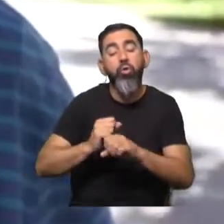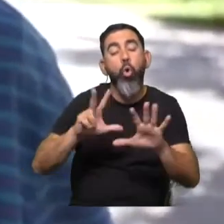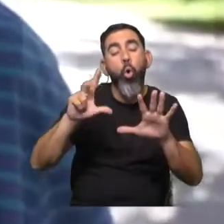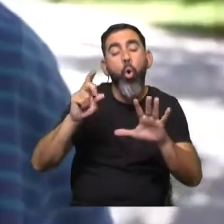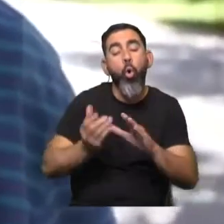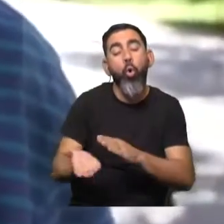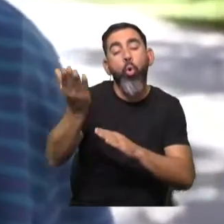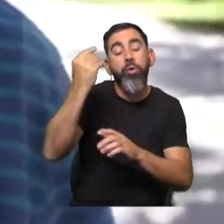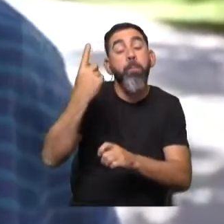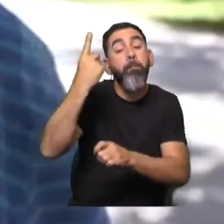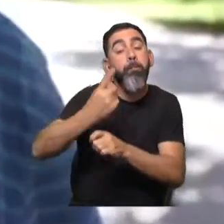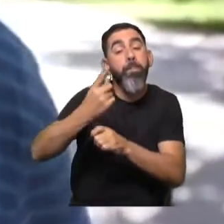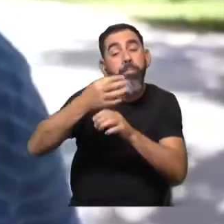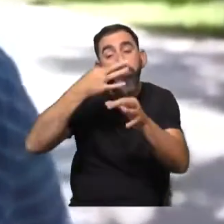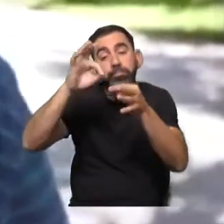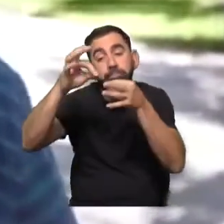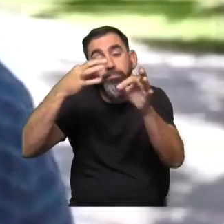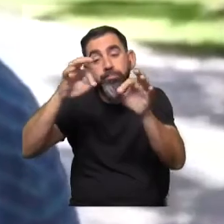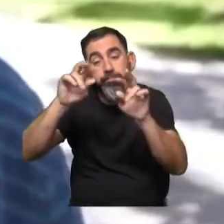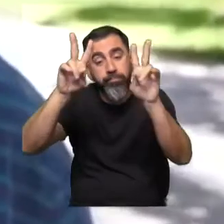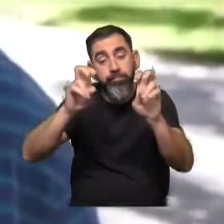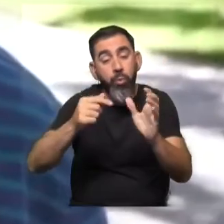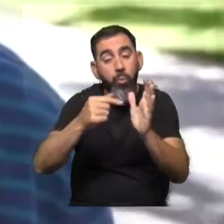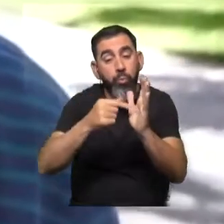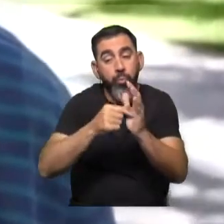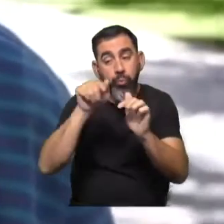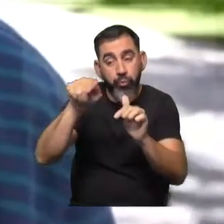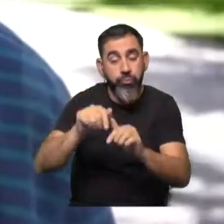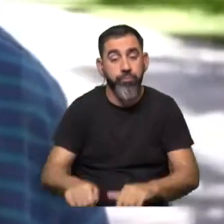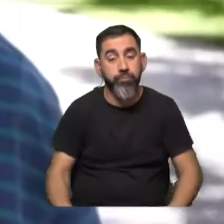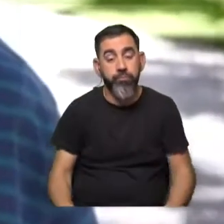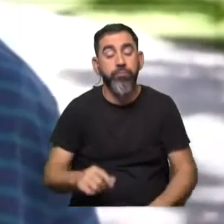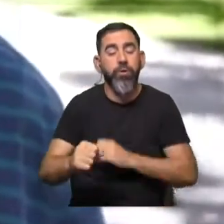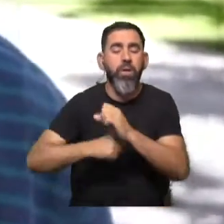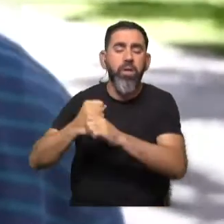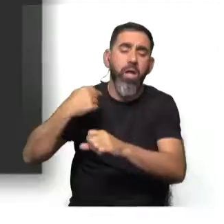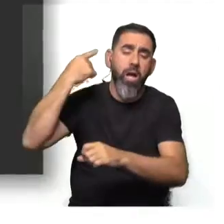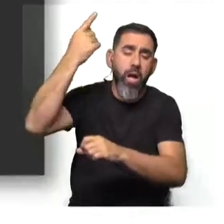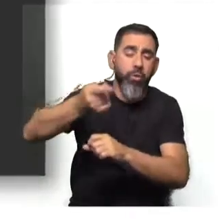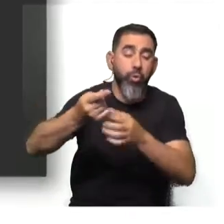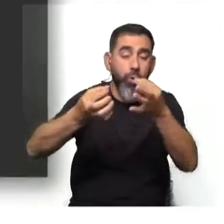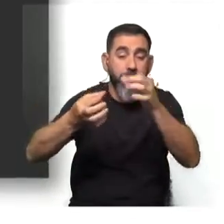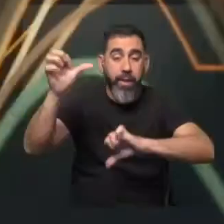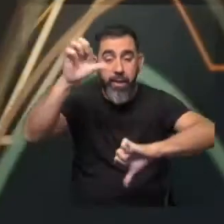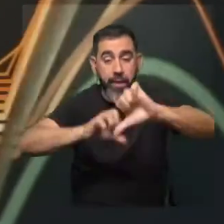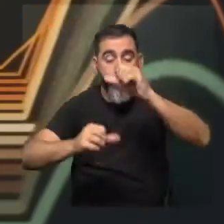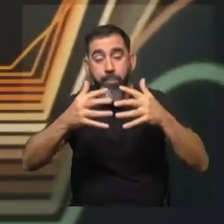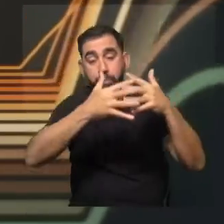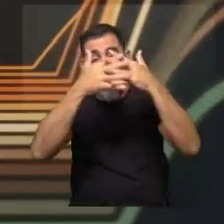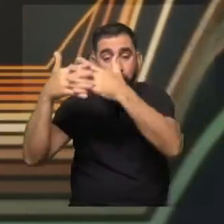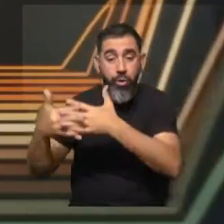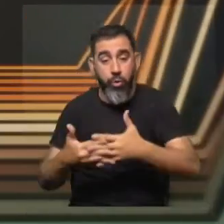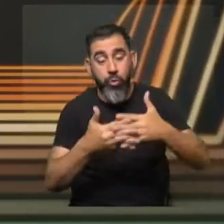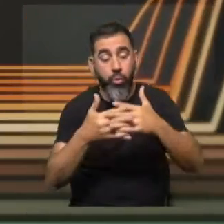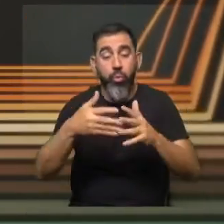80 fue el primero en describir en cristales los puntos cuánticos. Años después, el químico estadounidense Louis E. Bruce,